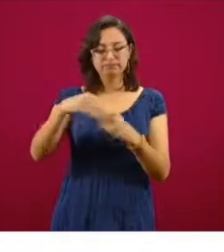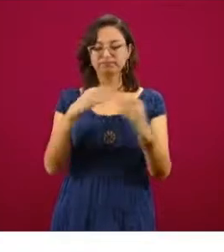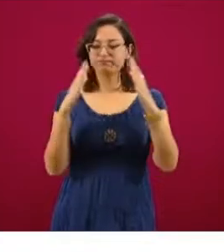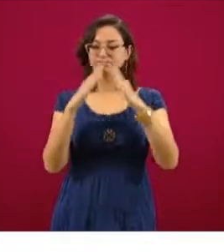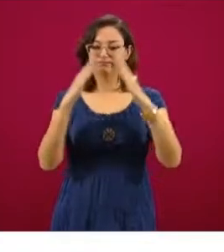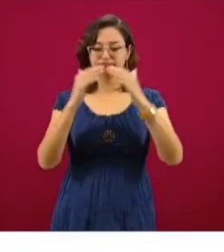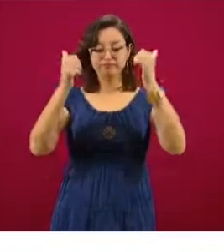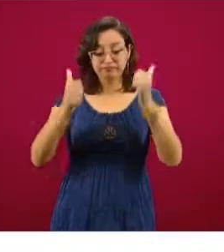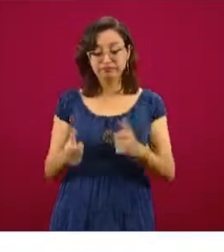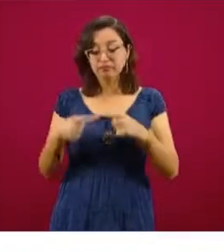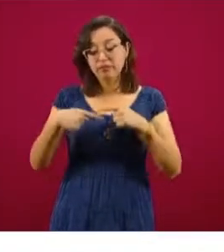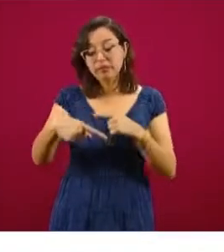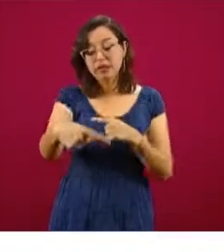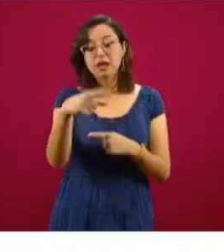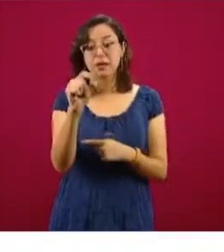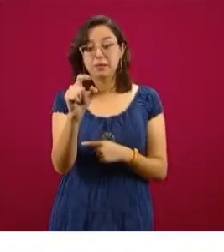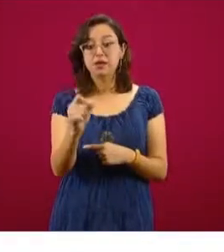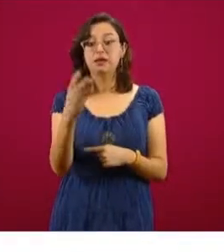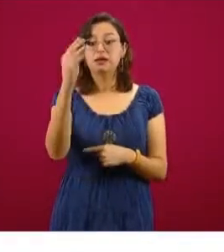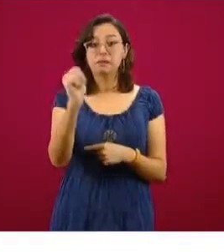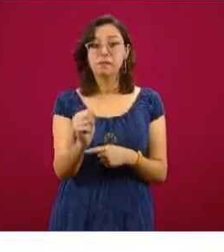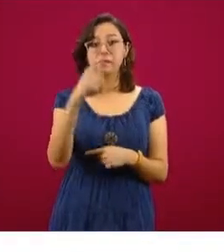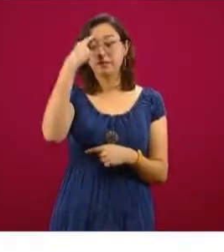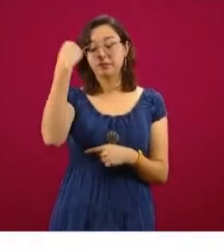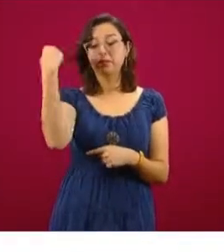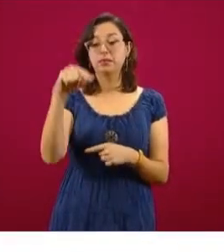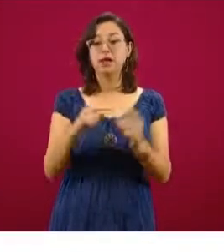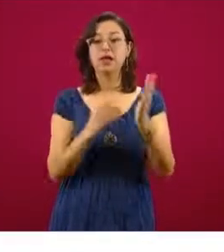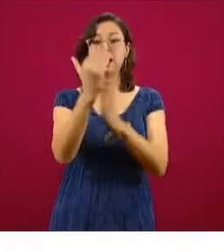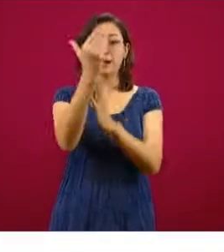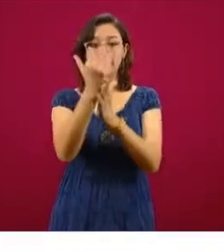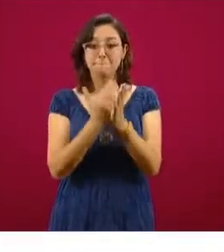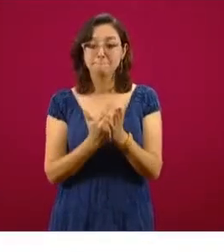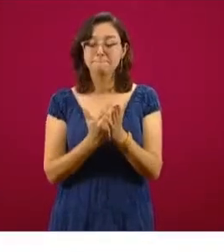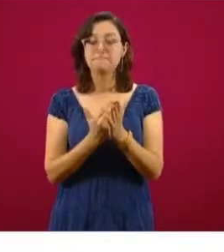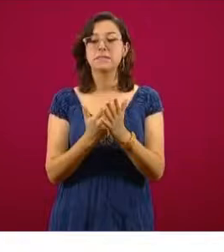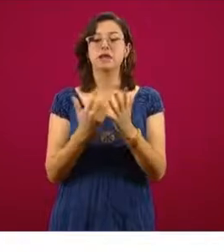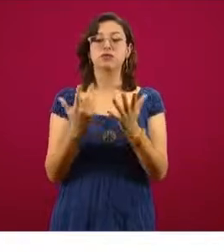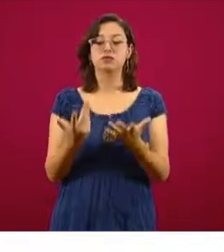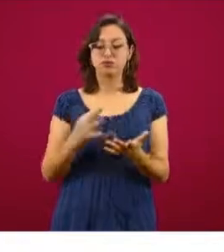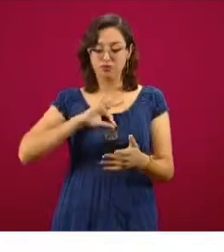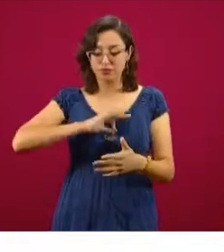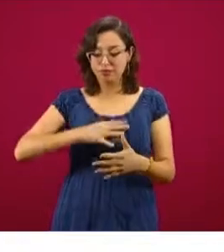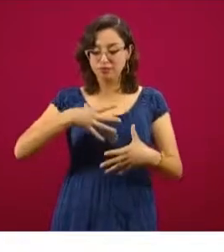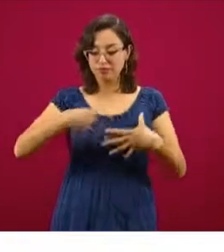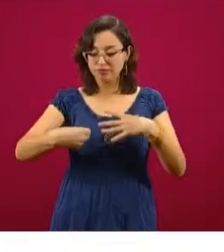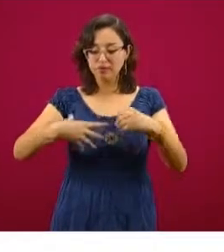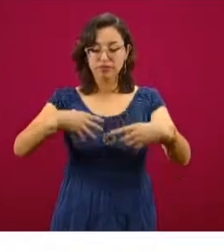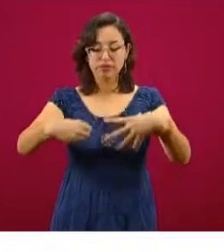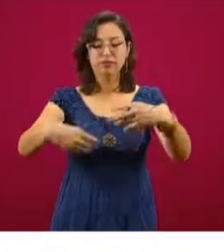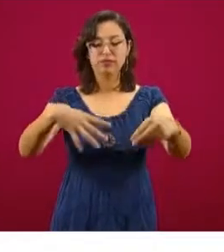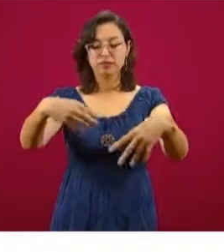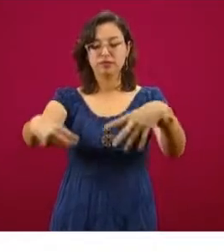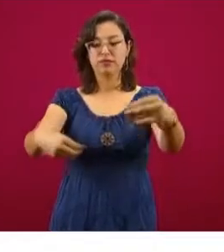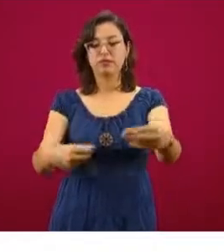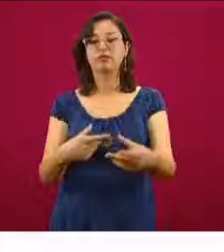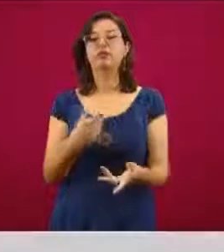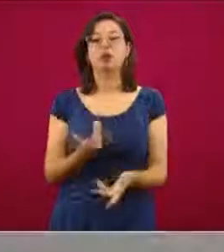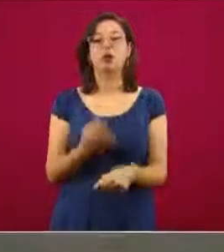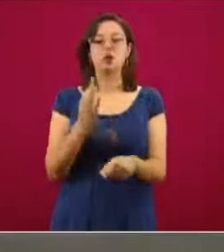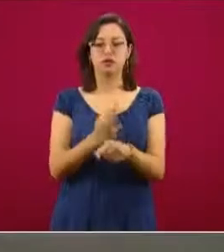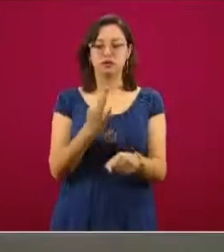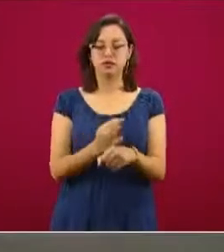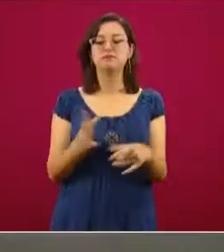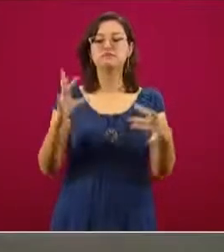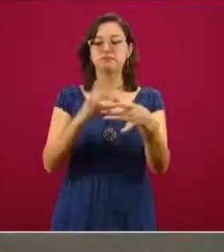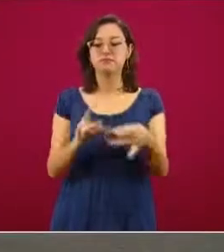quedándonos en casa para lograr reducir la velocidad de cambio de esta epidemia, que, como verán ahorita